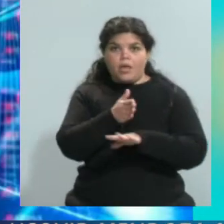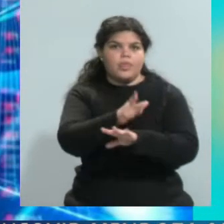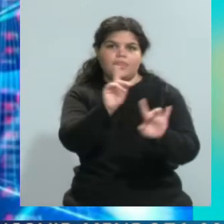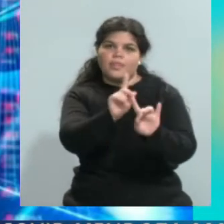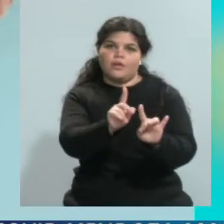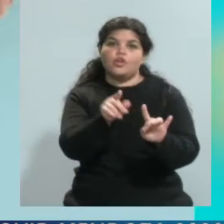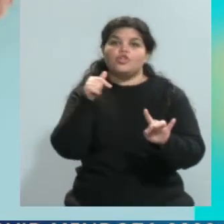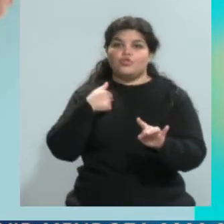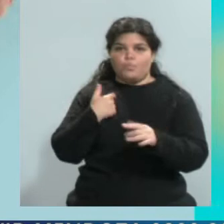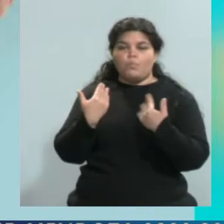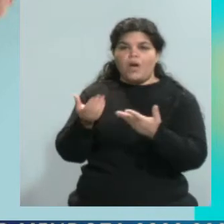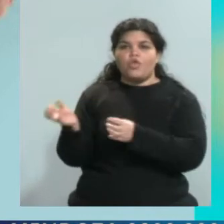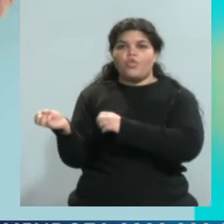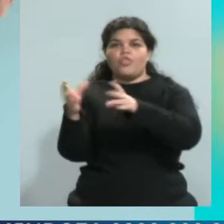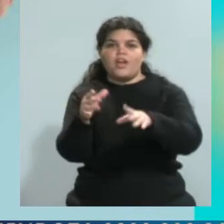ética profesional.